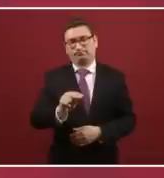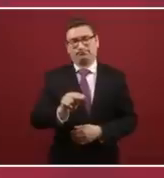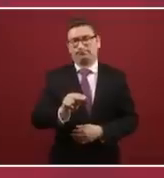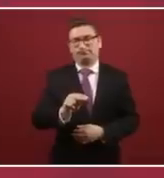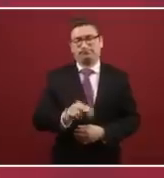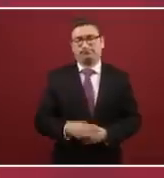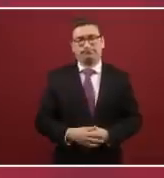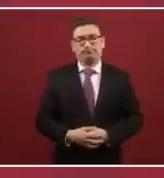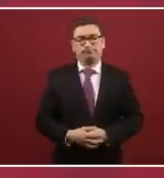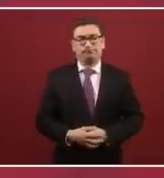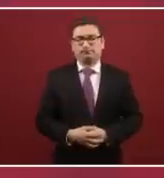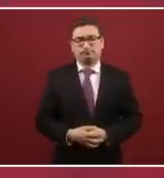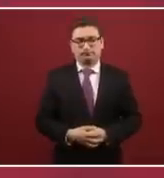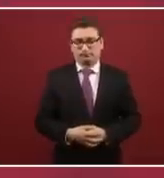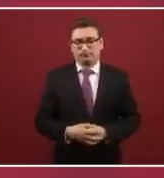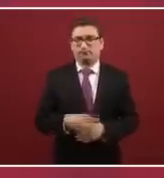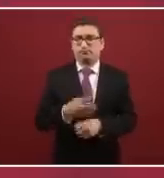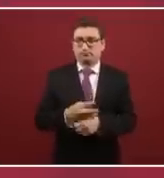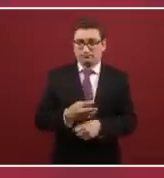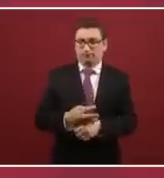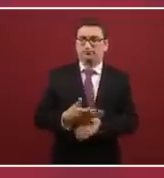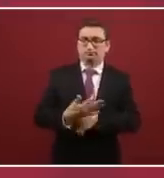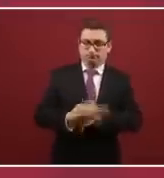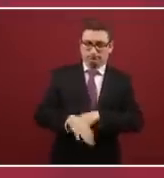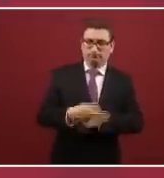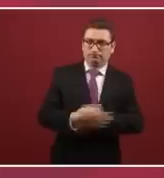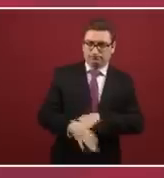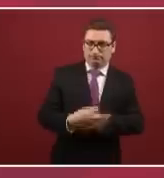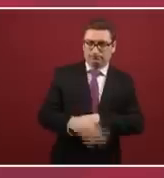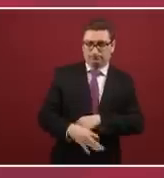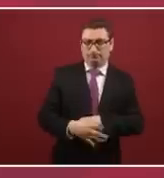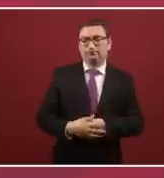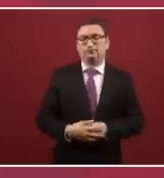poder, por ahora,